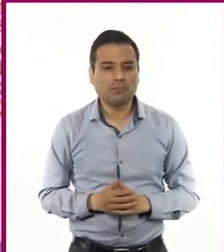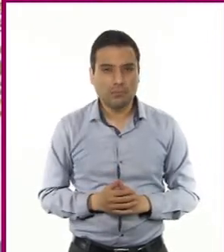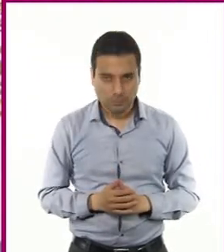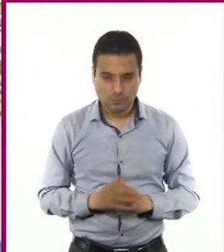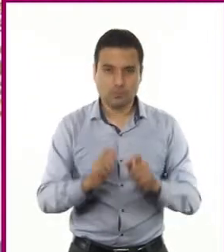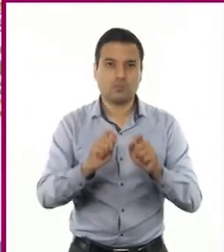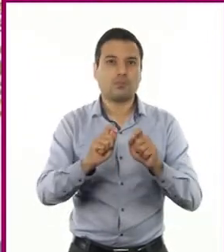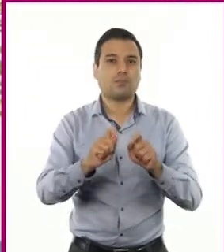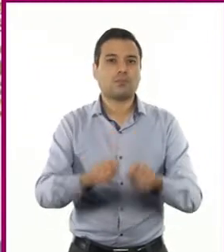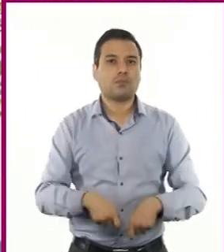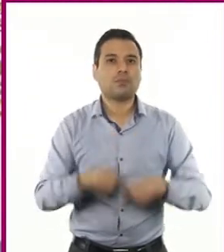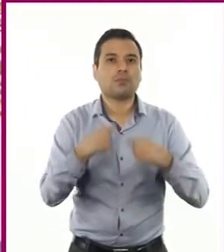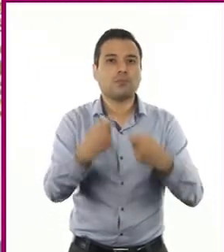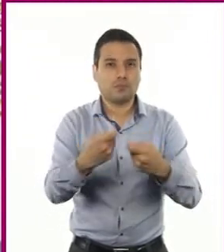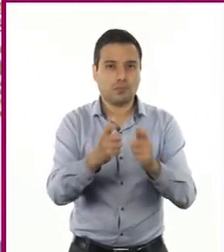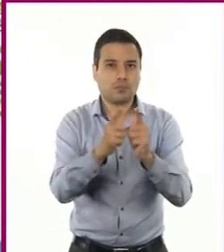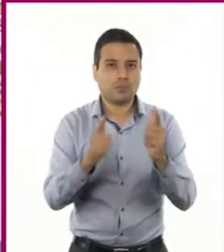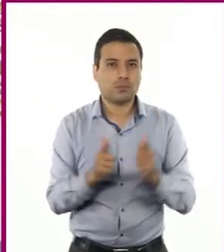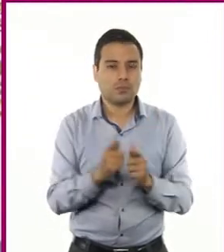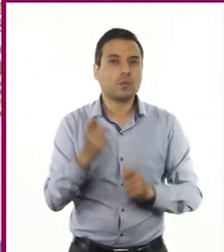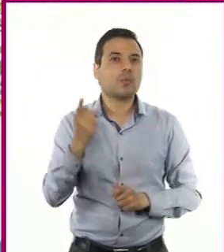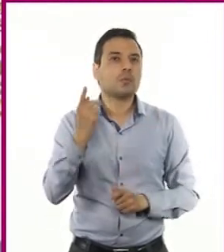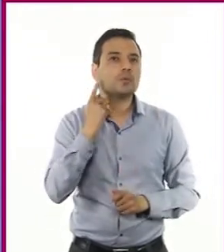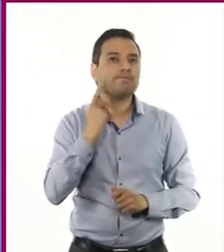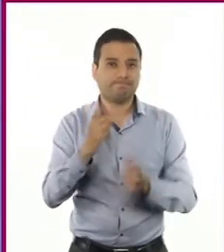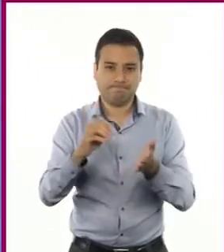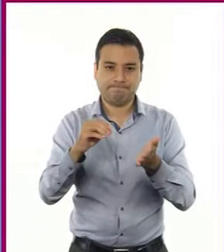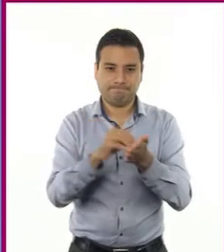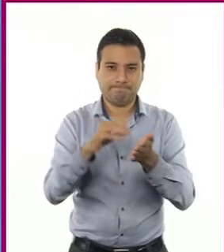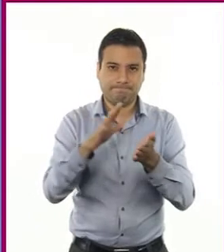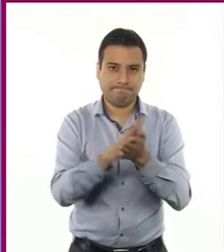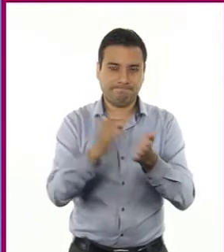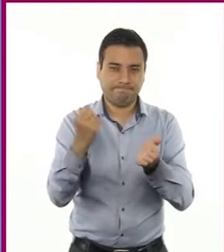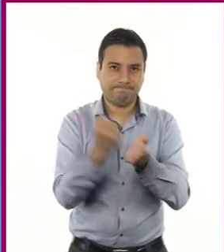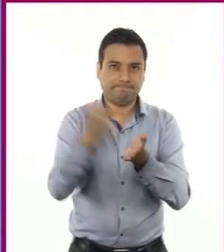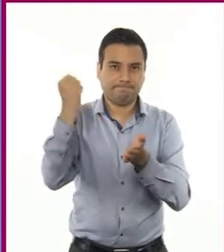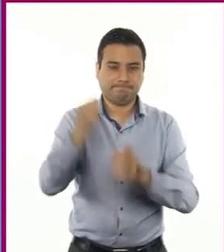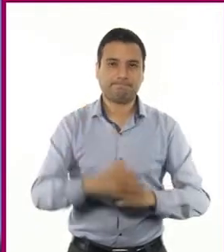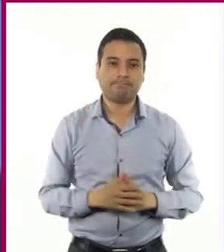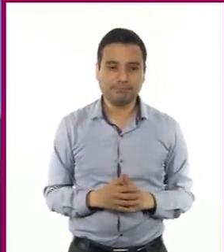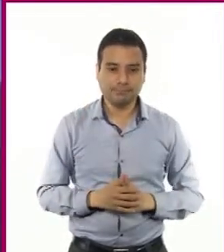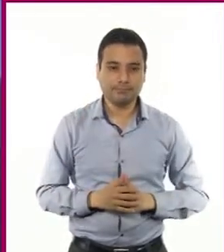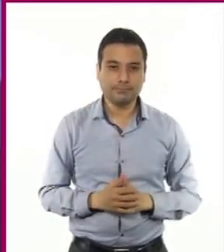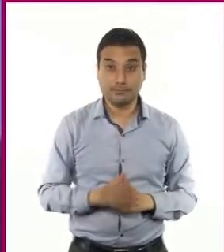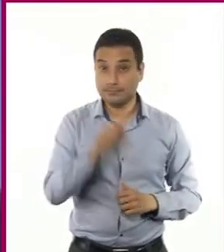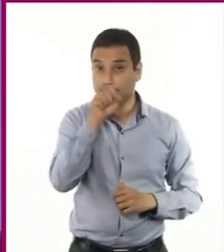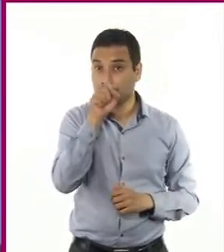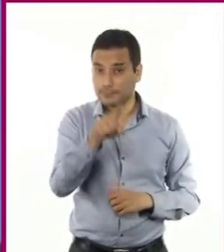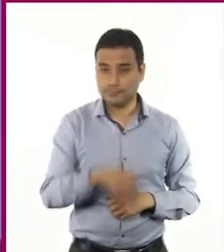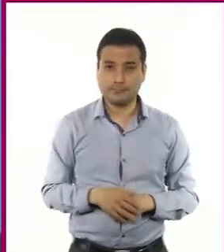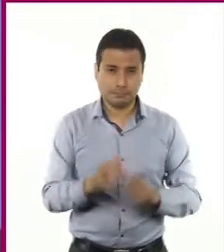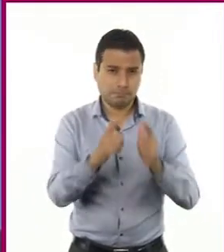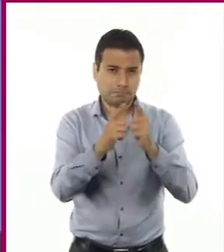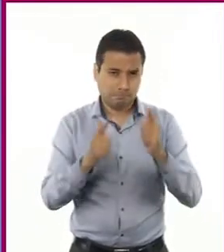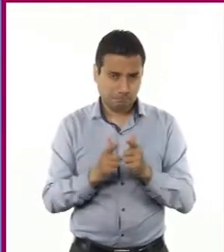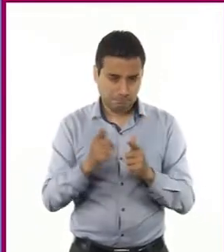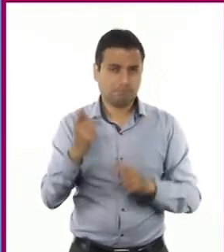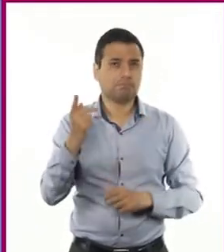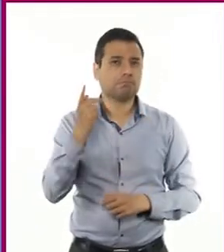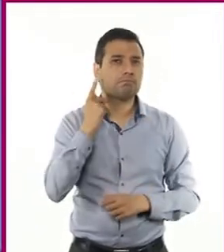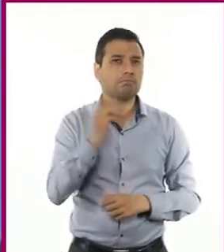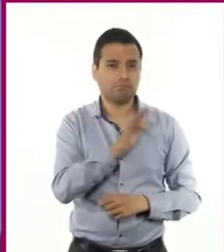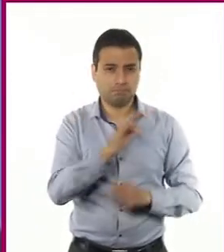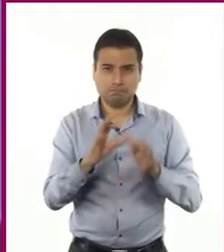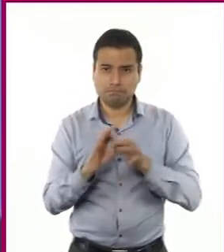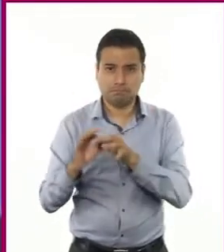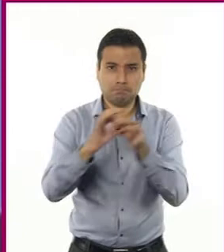a fuerzas políticas que permanecían en la clandestinidad, la posibilidad de establecer coaliciones políticas, el